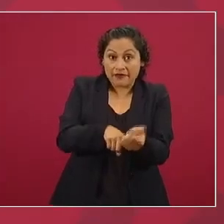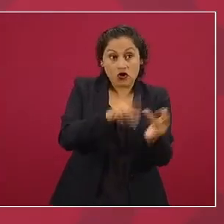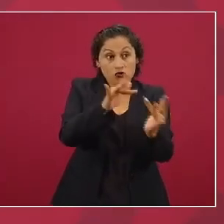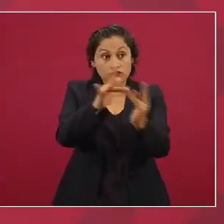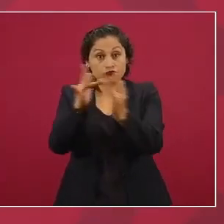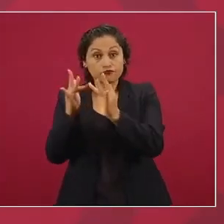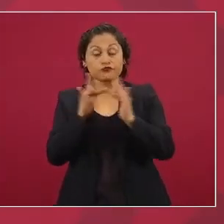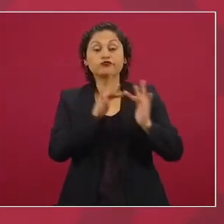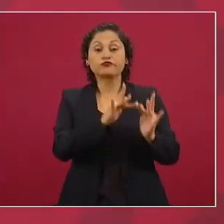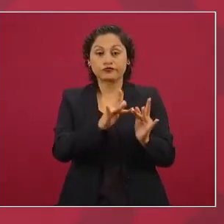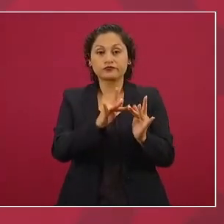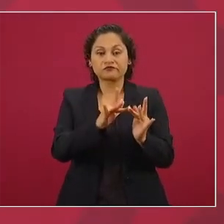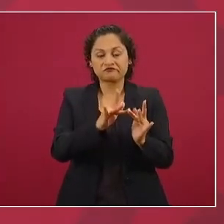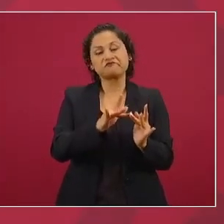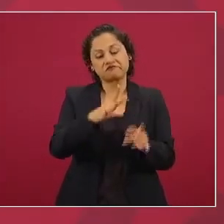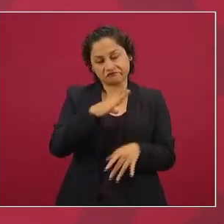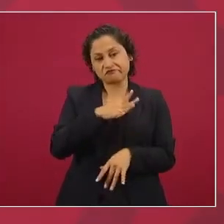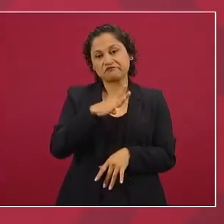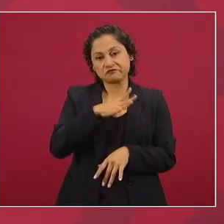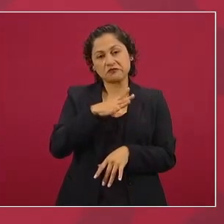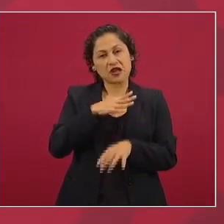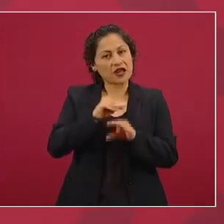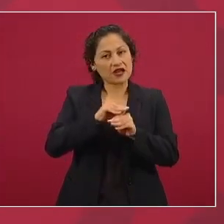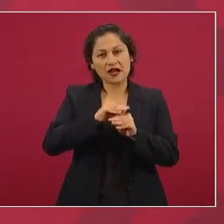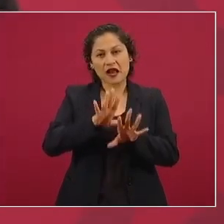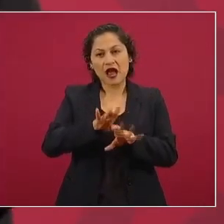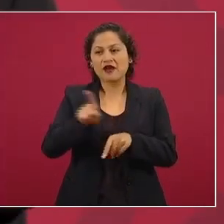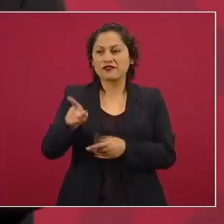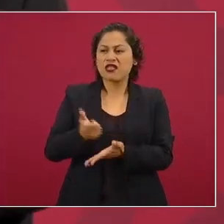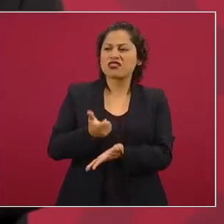existen campañas pagadas